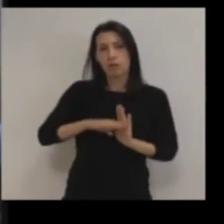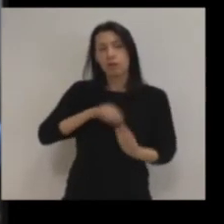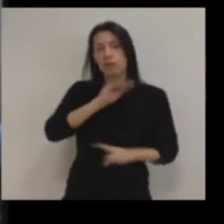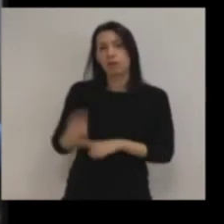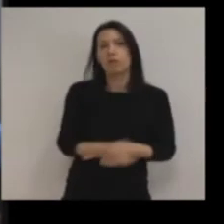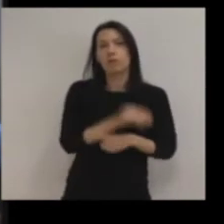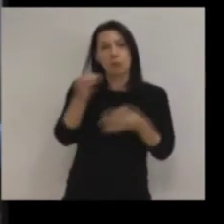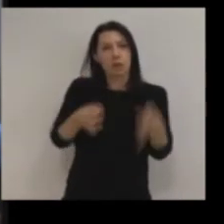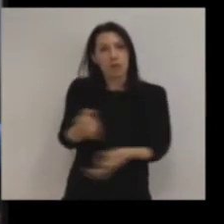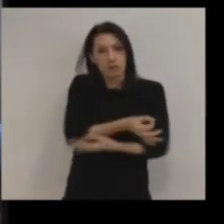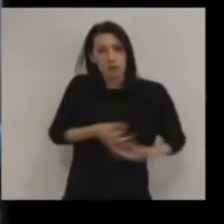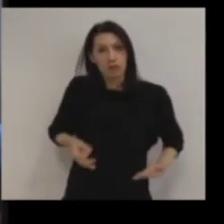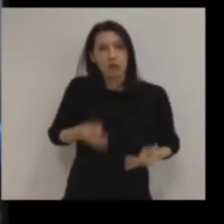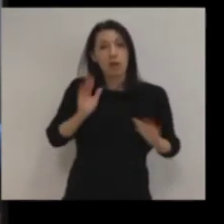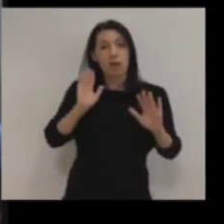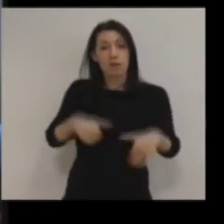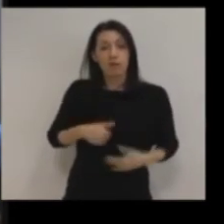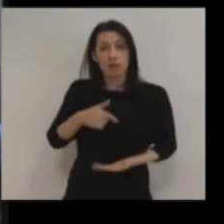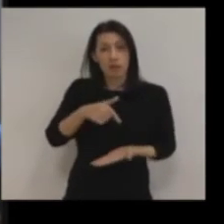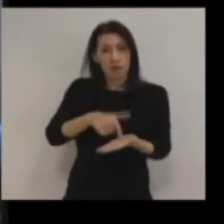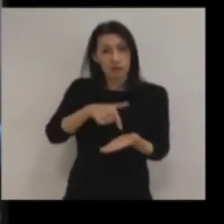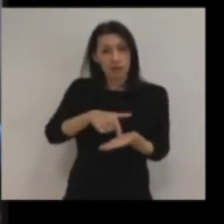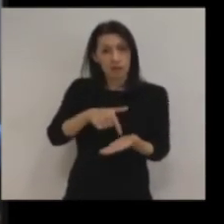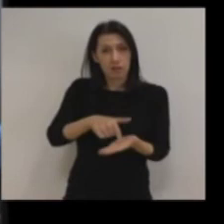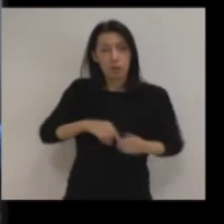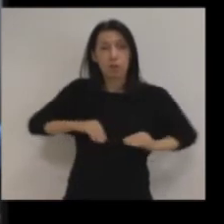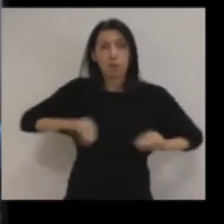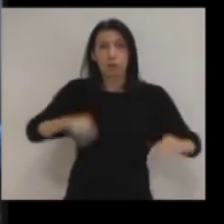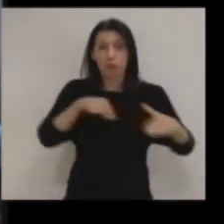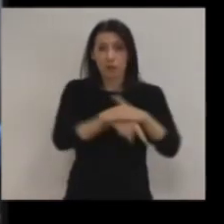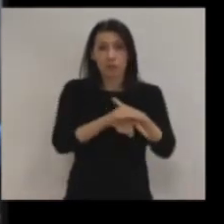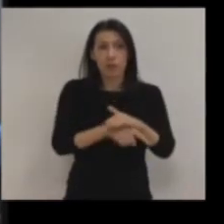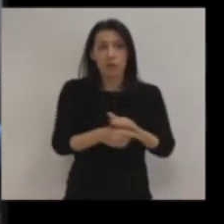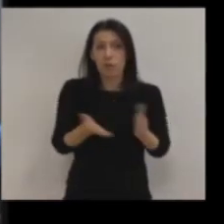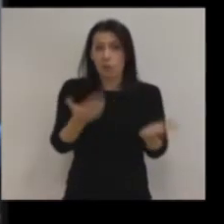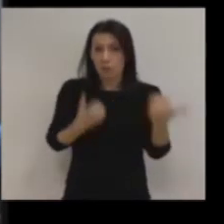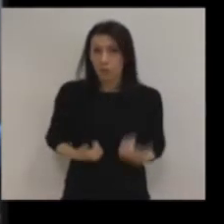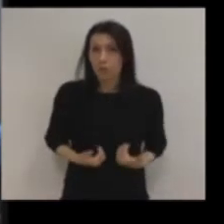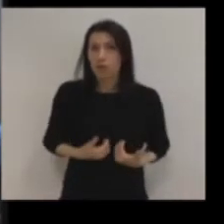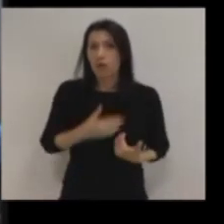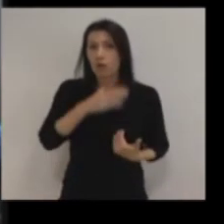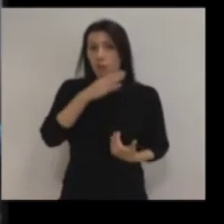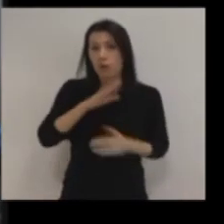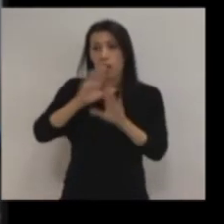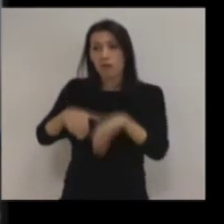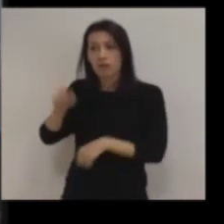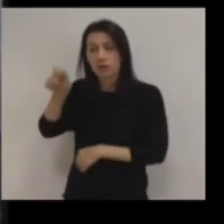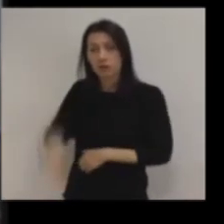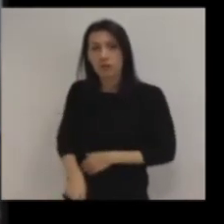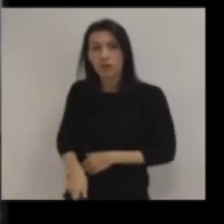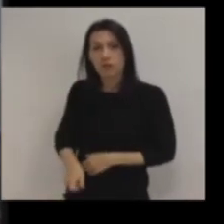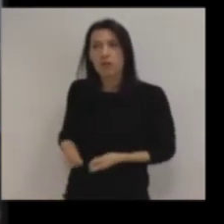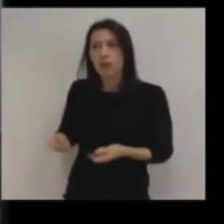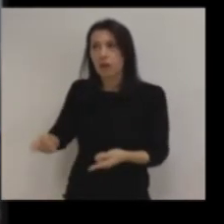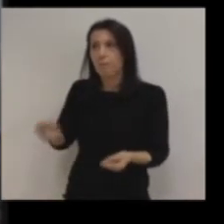y exigiendo y eliminando exigencias propias de la administración, porque le convierten al ciudadano en un